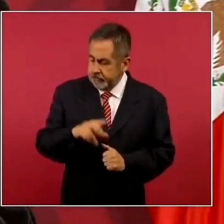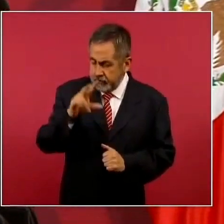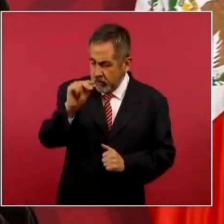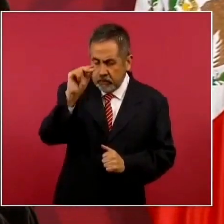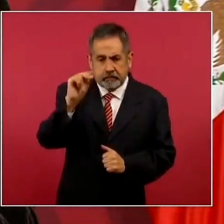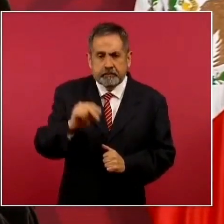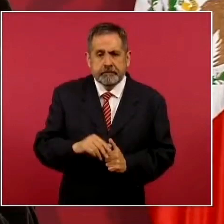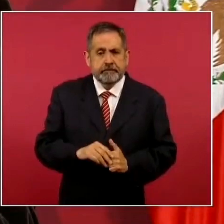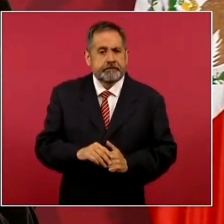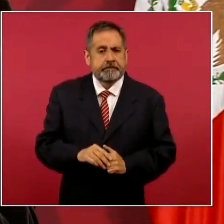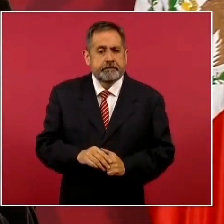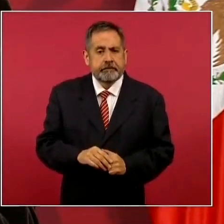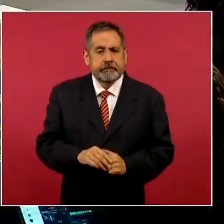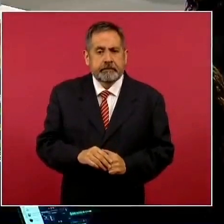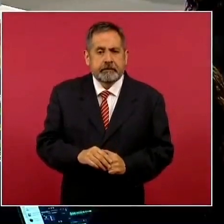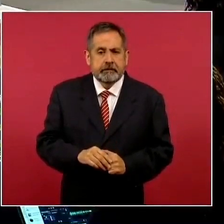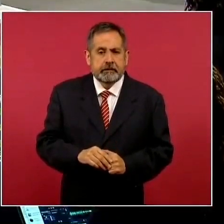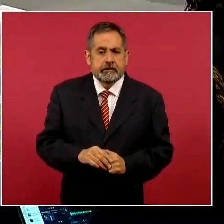No,